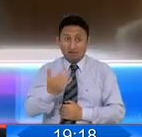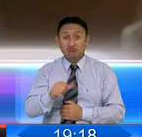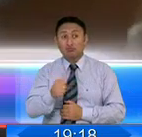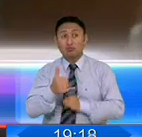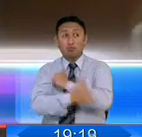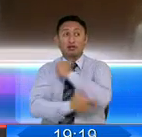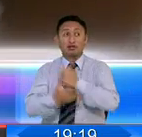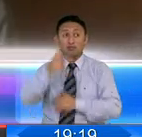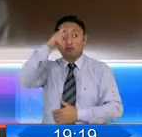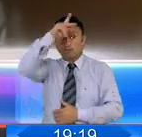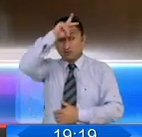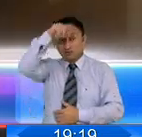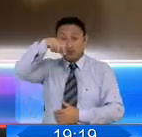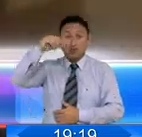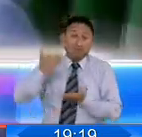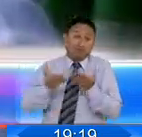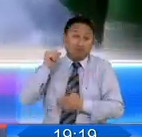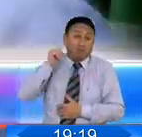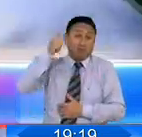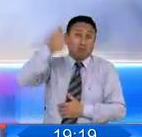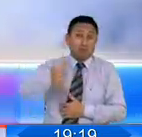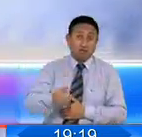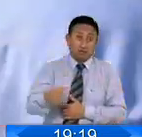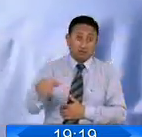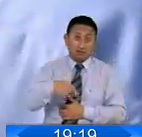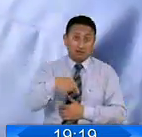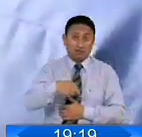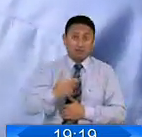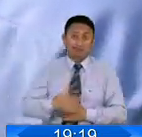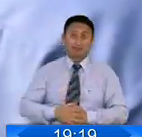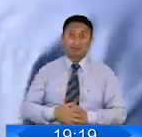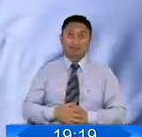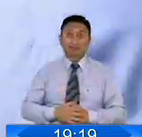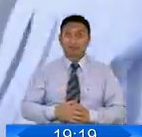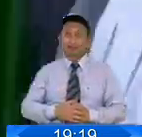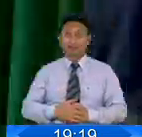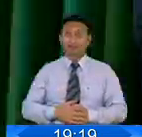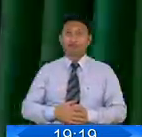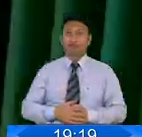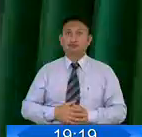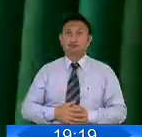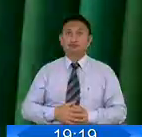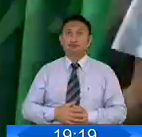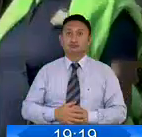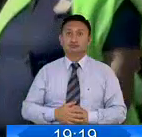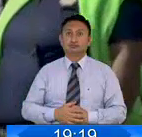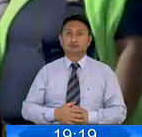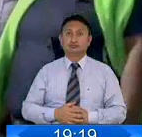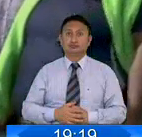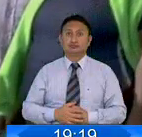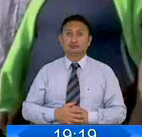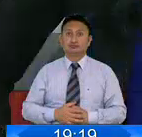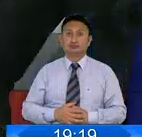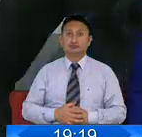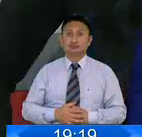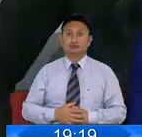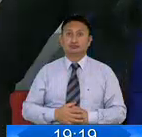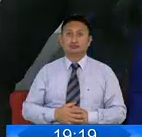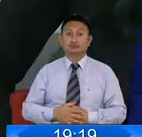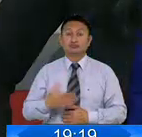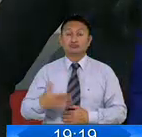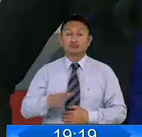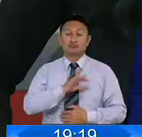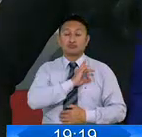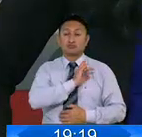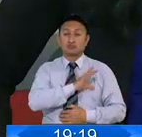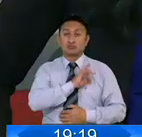Perú, ya que mañana podría ser Ecuador. Informó Ismenia Solórzano. En Chile se